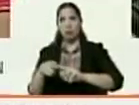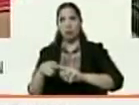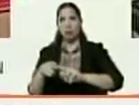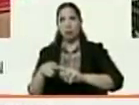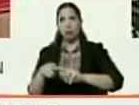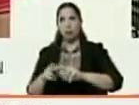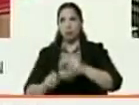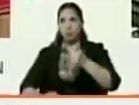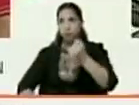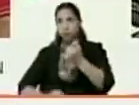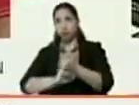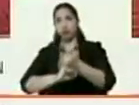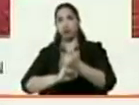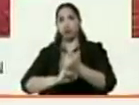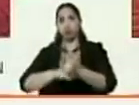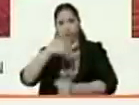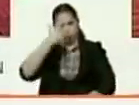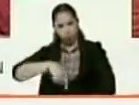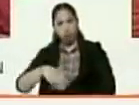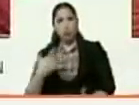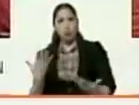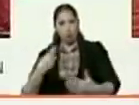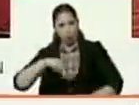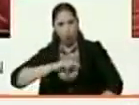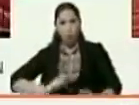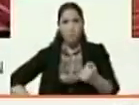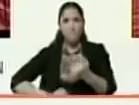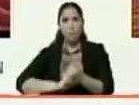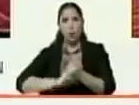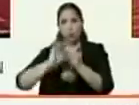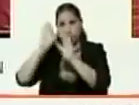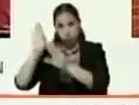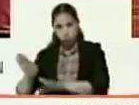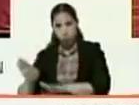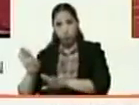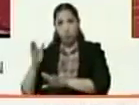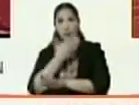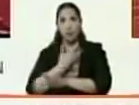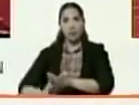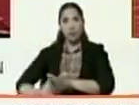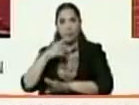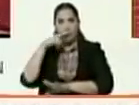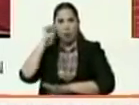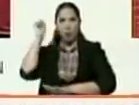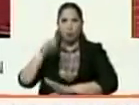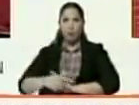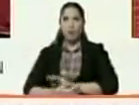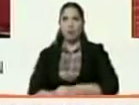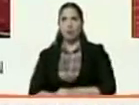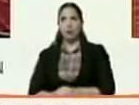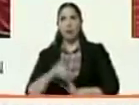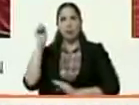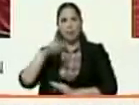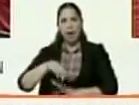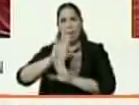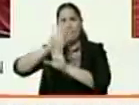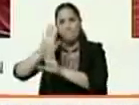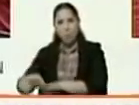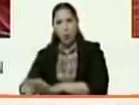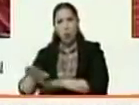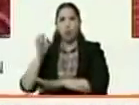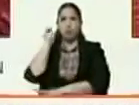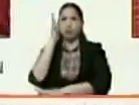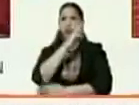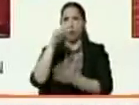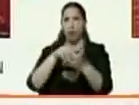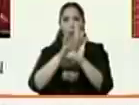cuenta en lo personal con nuestro apoyo, con el apoyo del presidente Nicolás Maduro, pero cuenta también con nuestra Asamblea